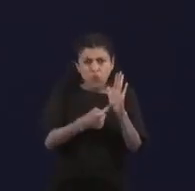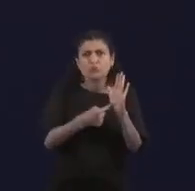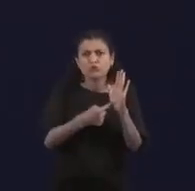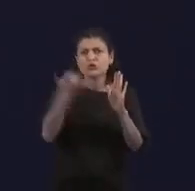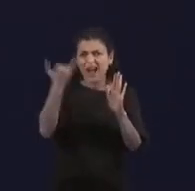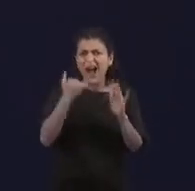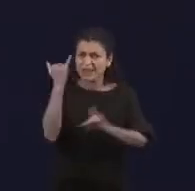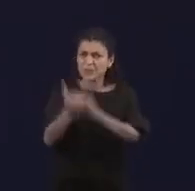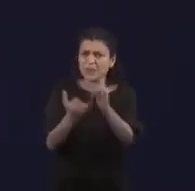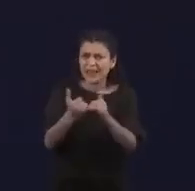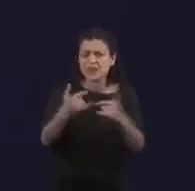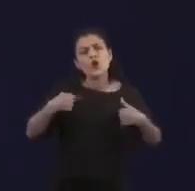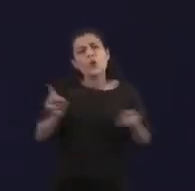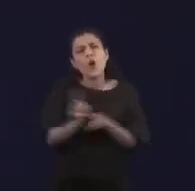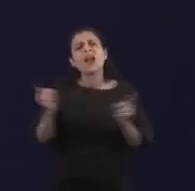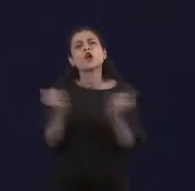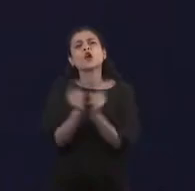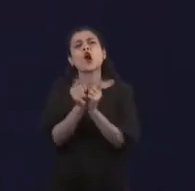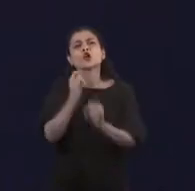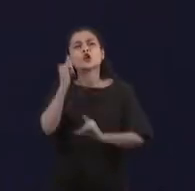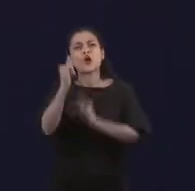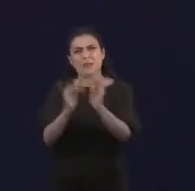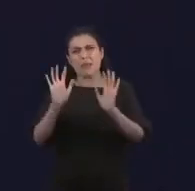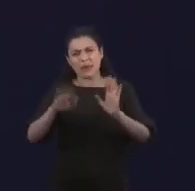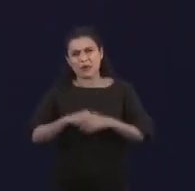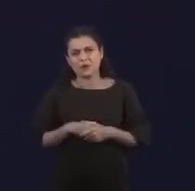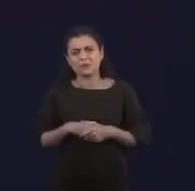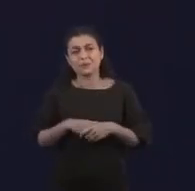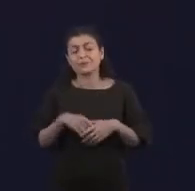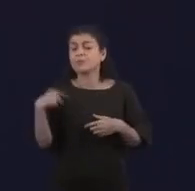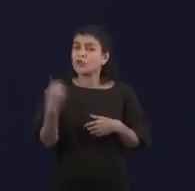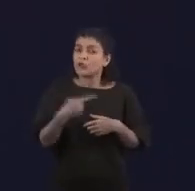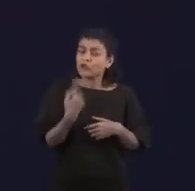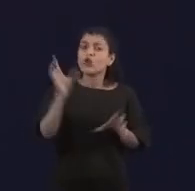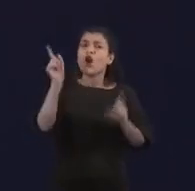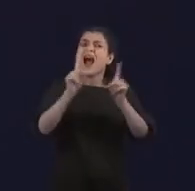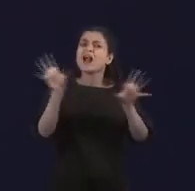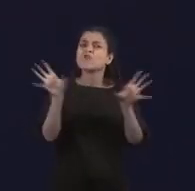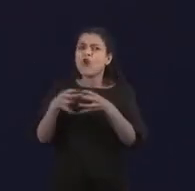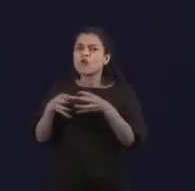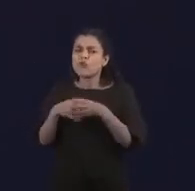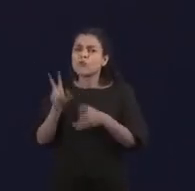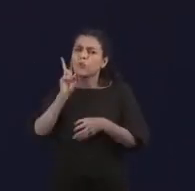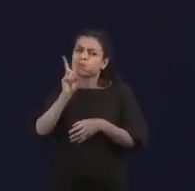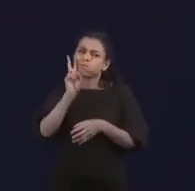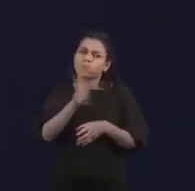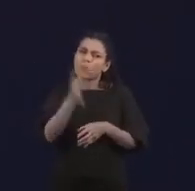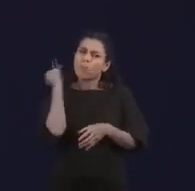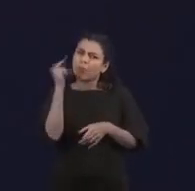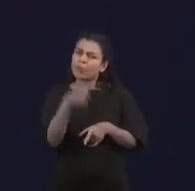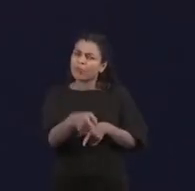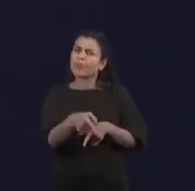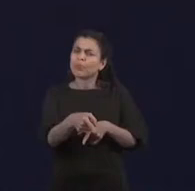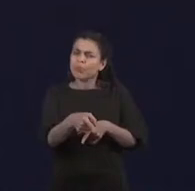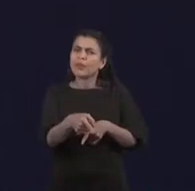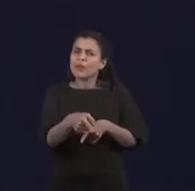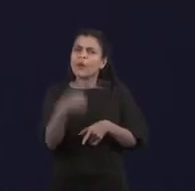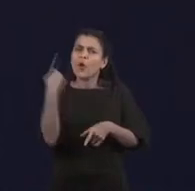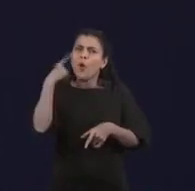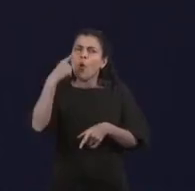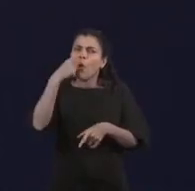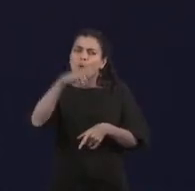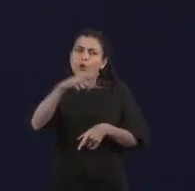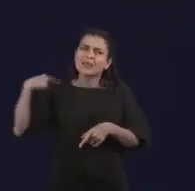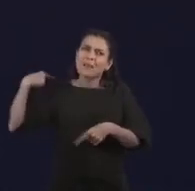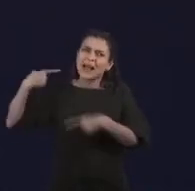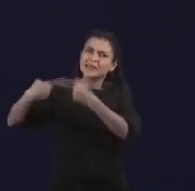voy a tratar de serte lo más sintético posible. Nosotros en algunos sectores ya estábamos viendo, lo he dicho acá también en las últimas semanas en más